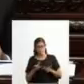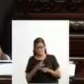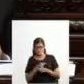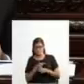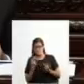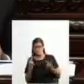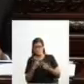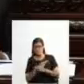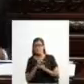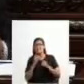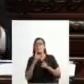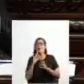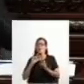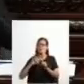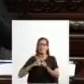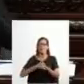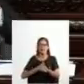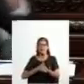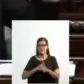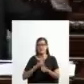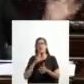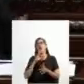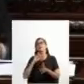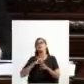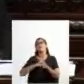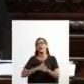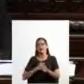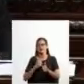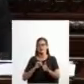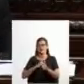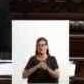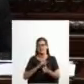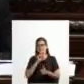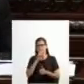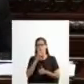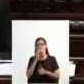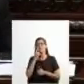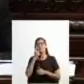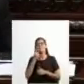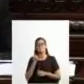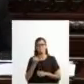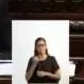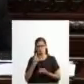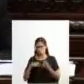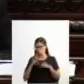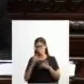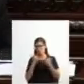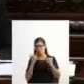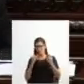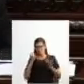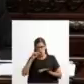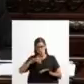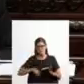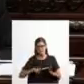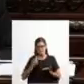Esos ascriptos. Ascriptos contratan. 120 mil pesos una el otro día. ¿Qué